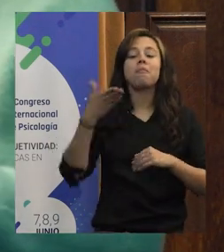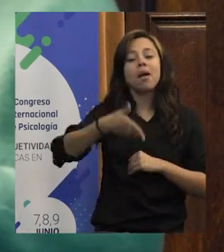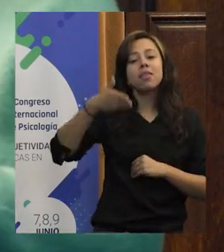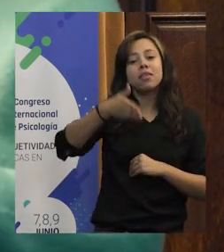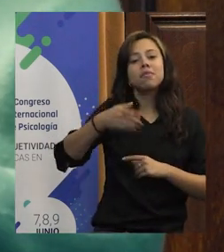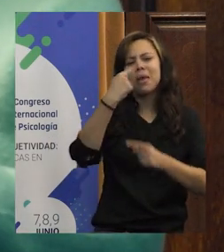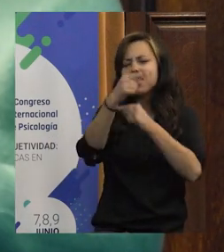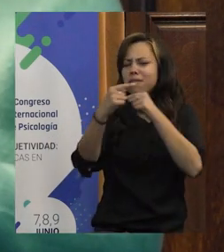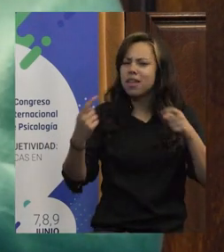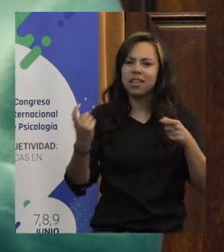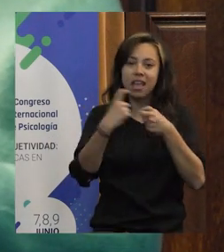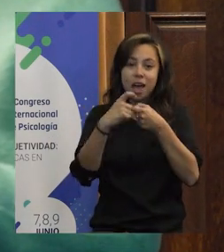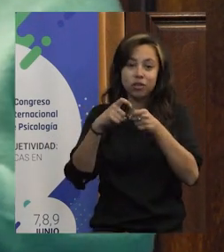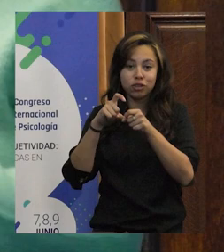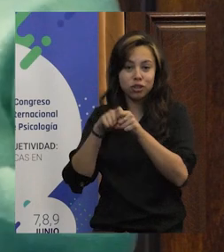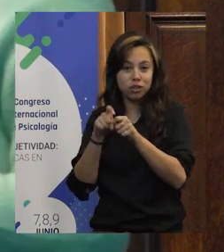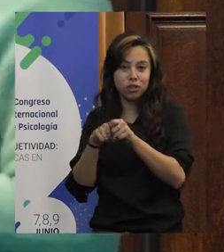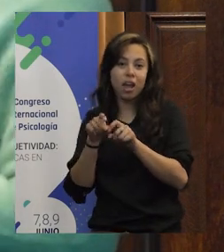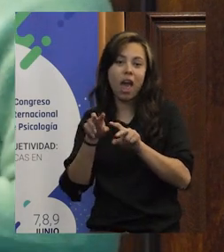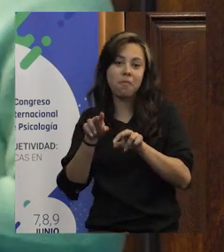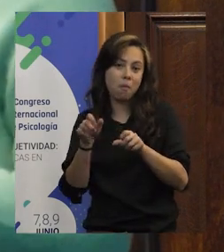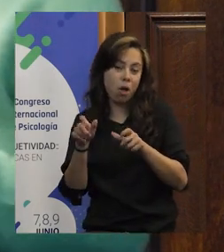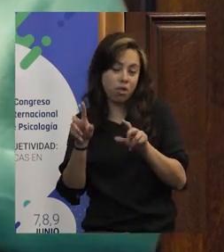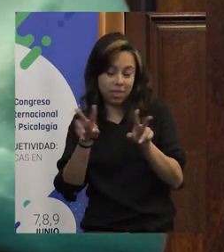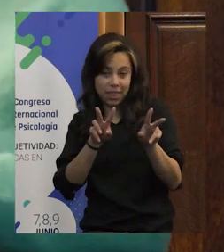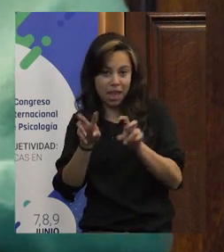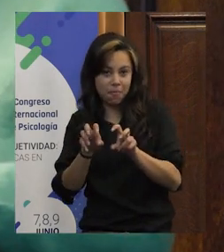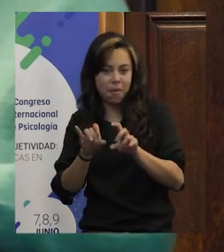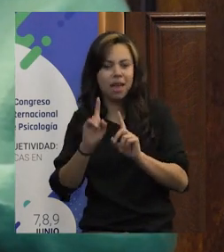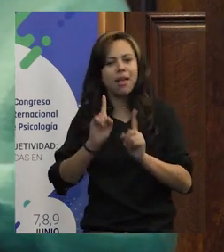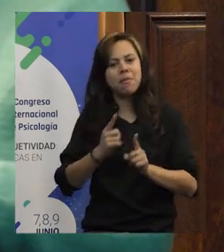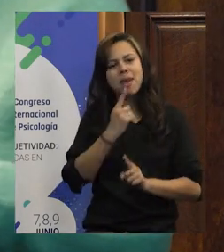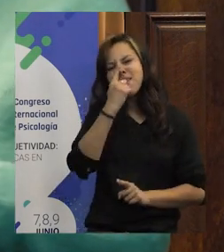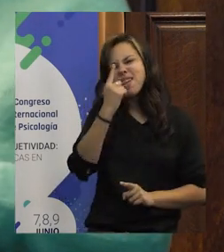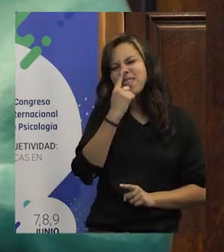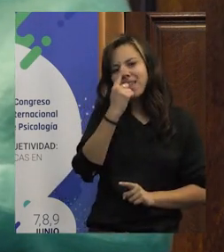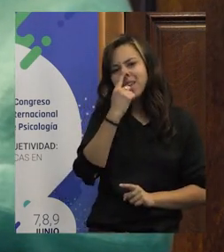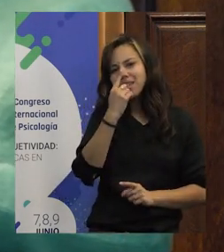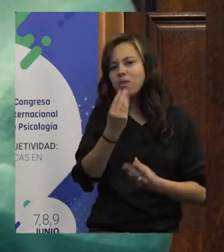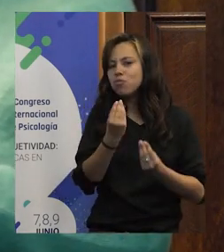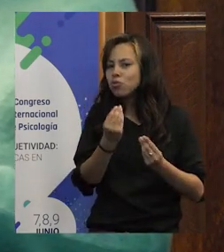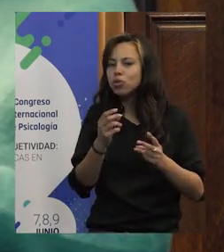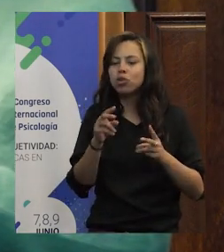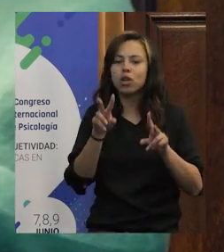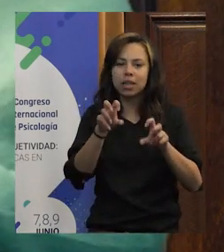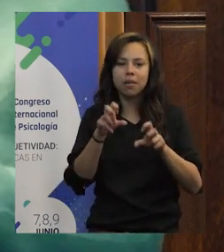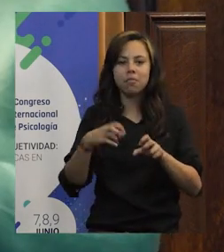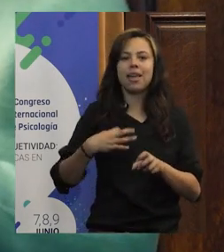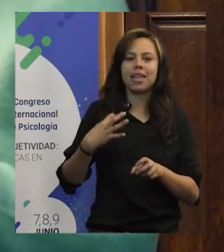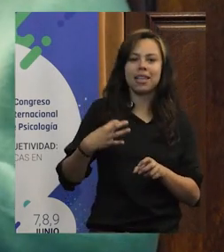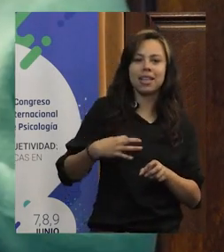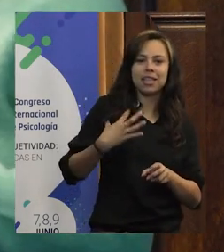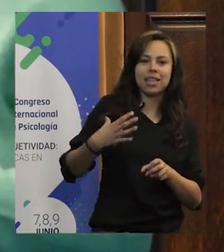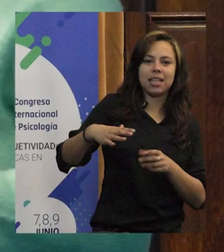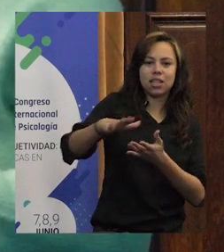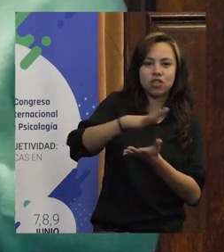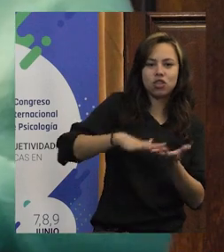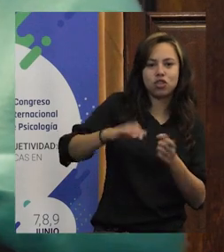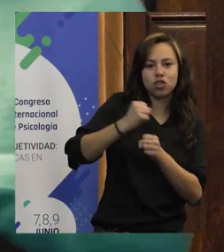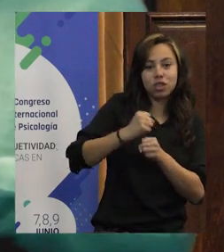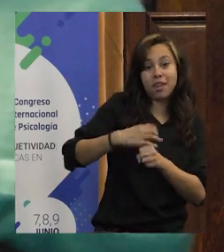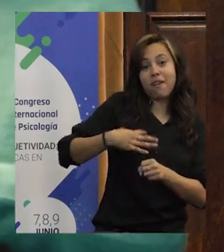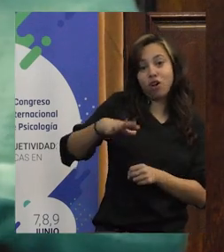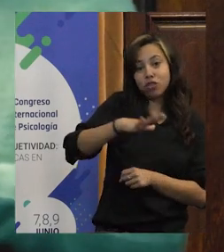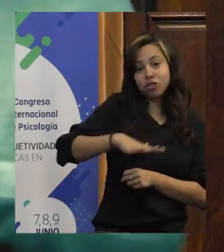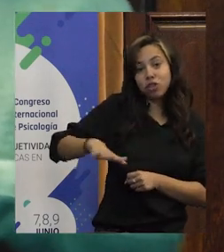revistas. Entiendo que le interesa el trabajo desde las perspectivas socioconstruccionistas, en los problemas atinentes a